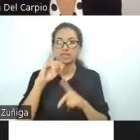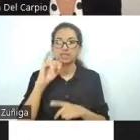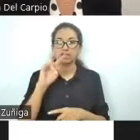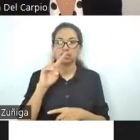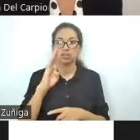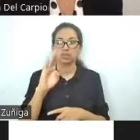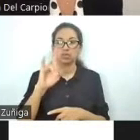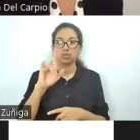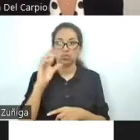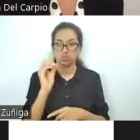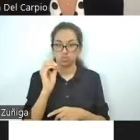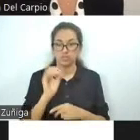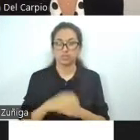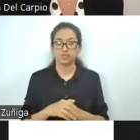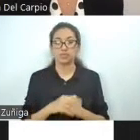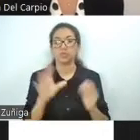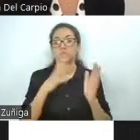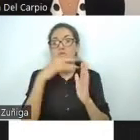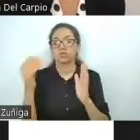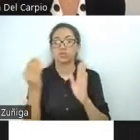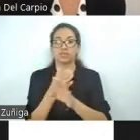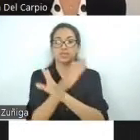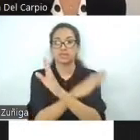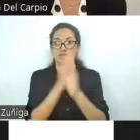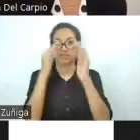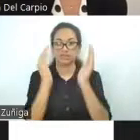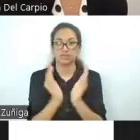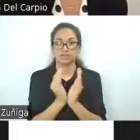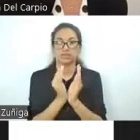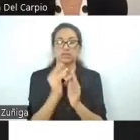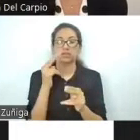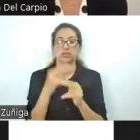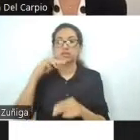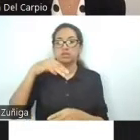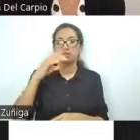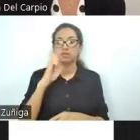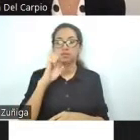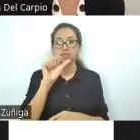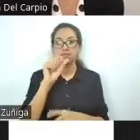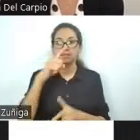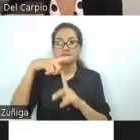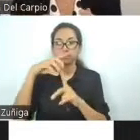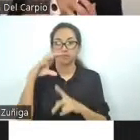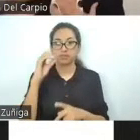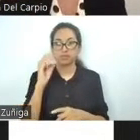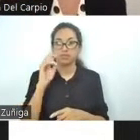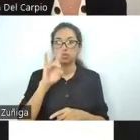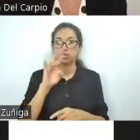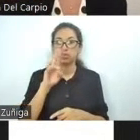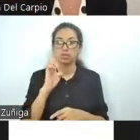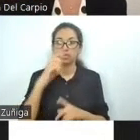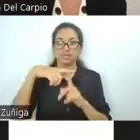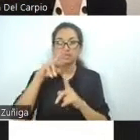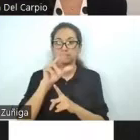acá. Y hacia la parte anterior del vestíbulo tenemos el meato uretral, que es la salida de la uretra que conecta la vejiga, y